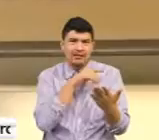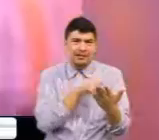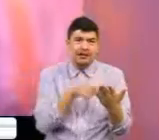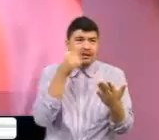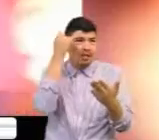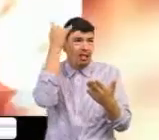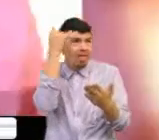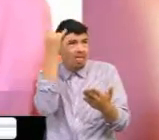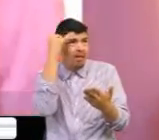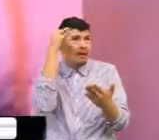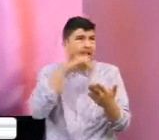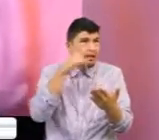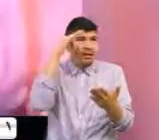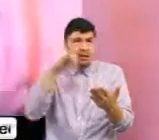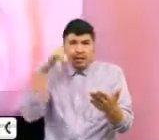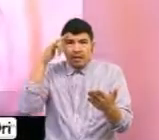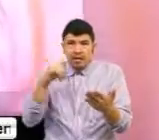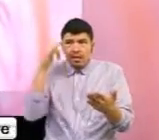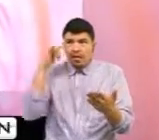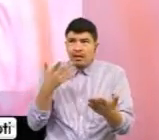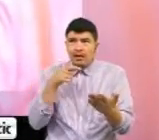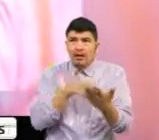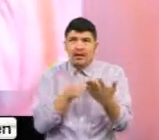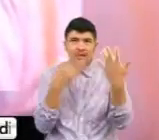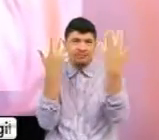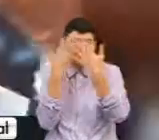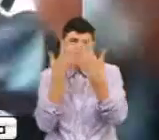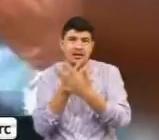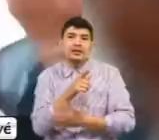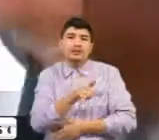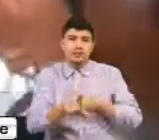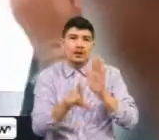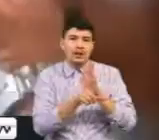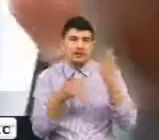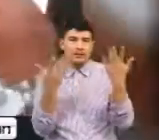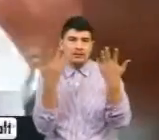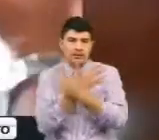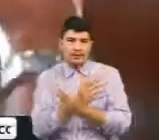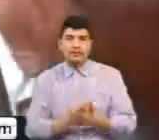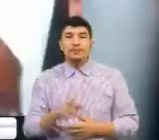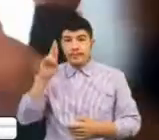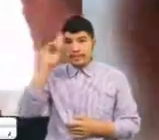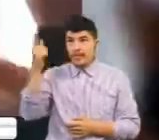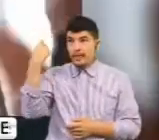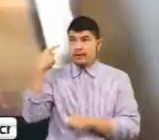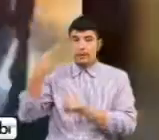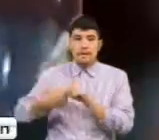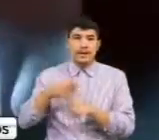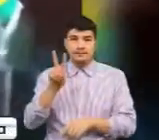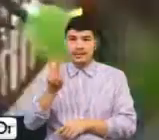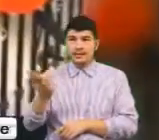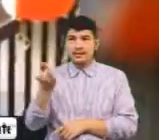llena de corazonadas y de presentimientos que distendieron por completo la ley penal es de recordar que hace un mes y 23 días